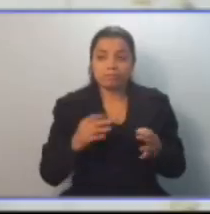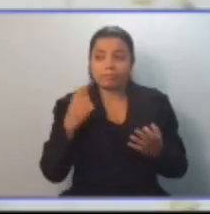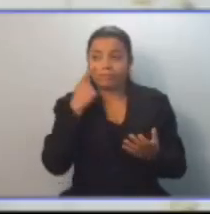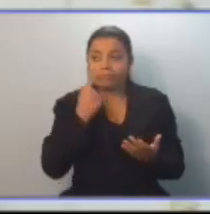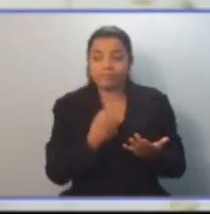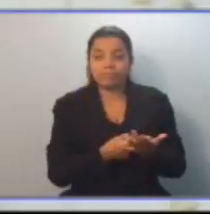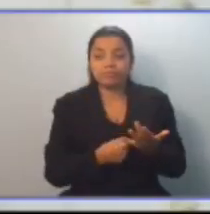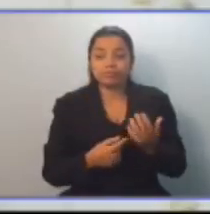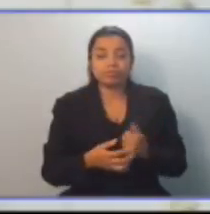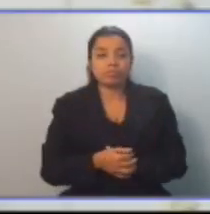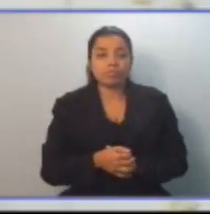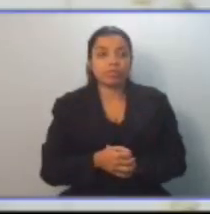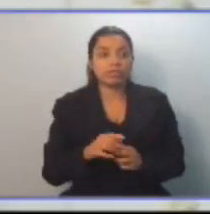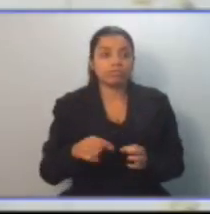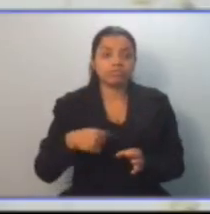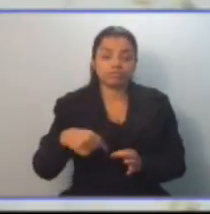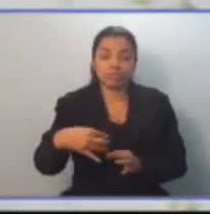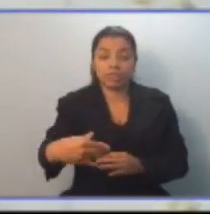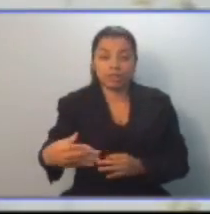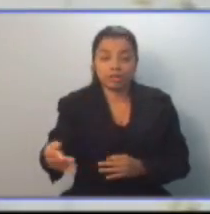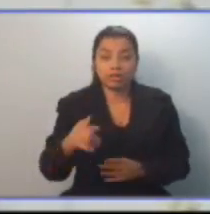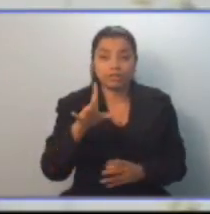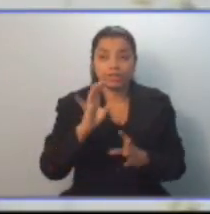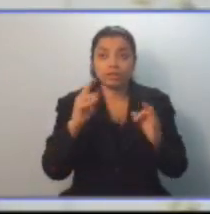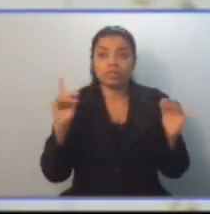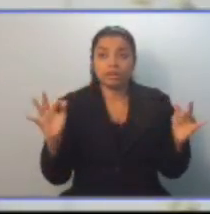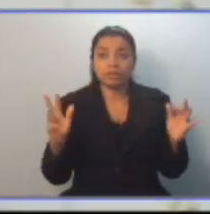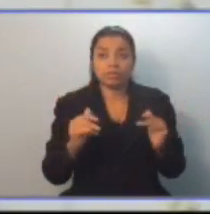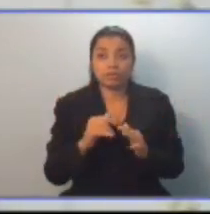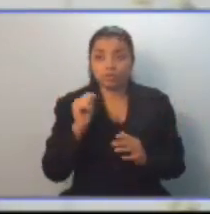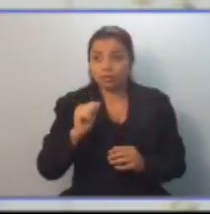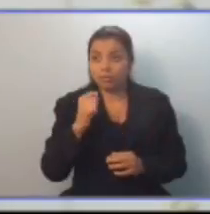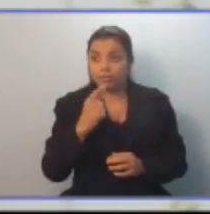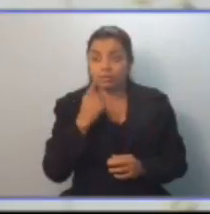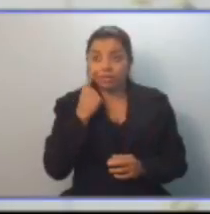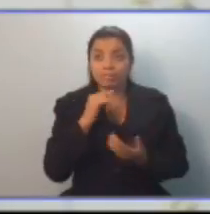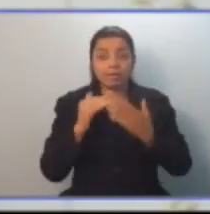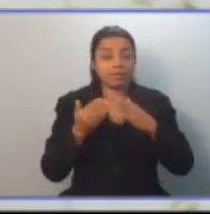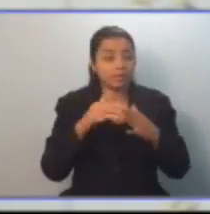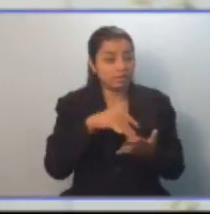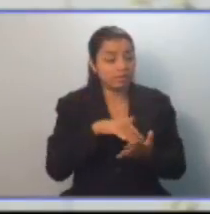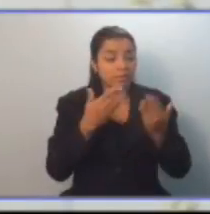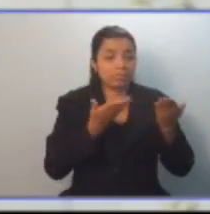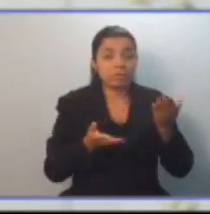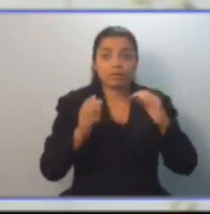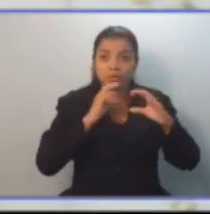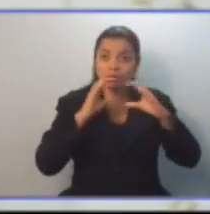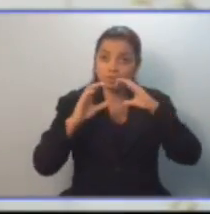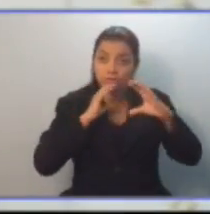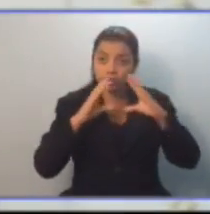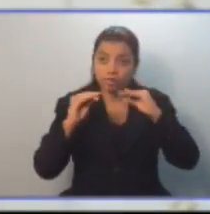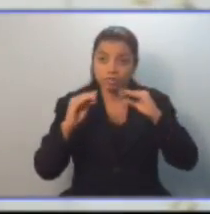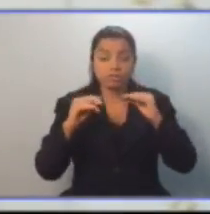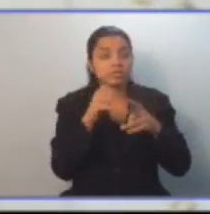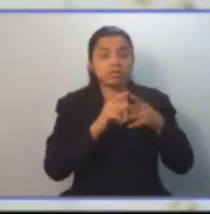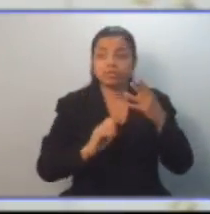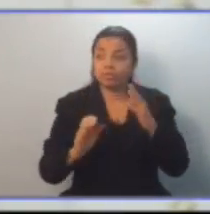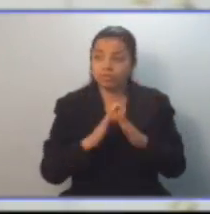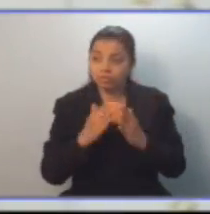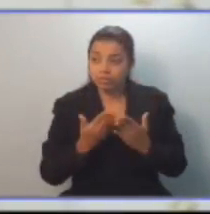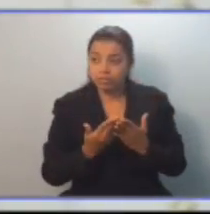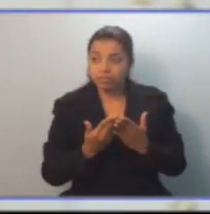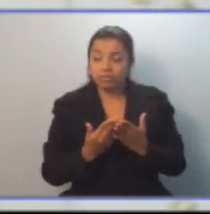sucesiva, sino simultánea, la creación de algunas audiencias que uno ha podido ver como ciudadano que aparecen en los medios de comunicación, que la misma sala convoca